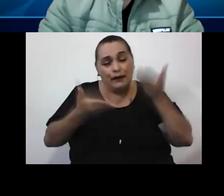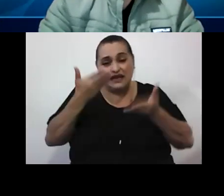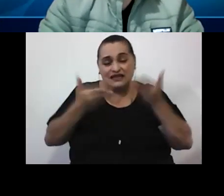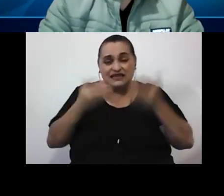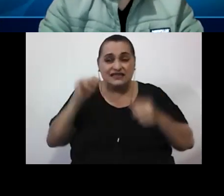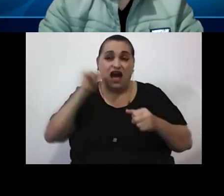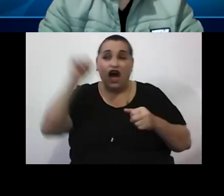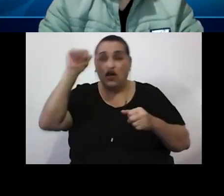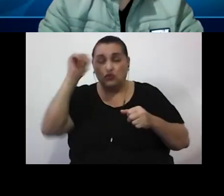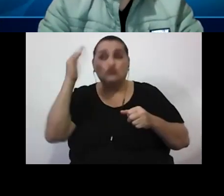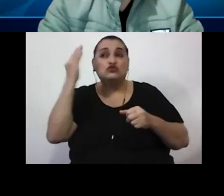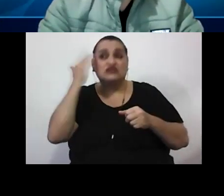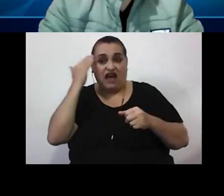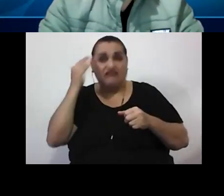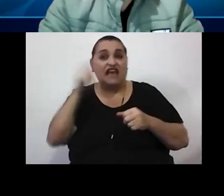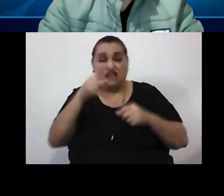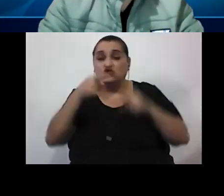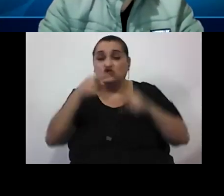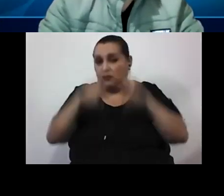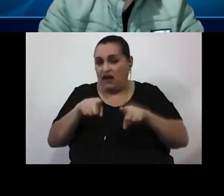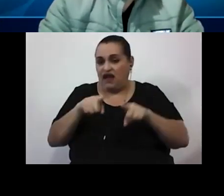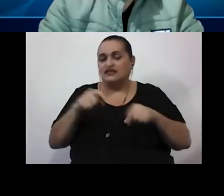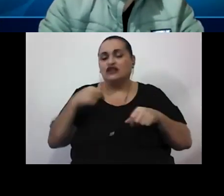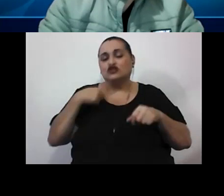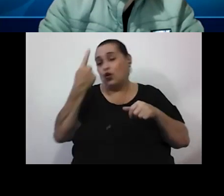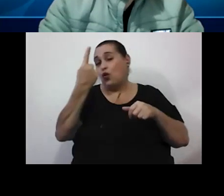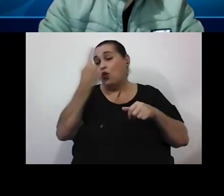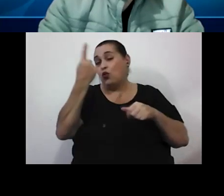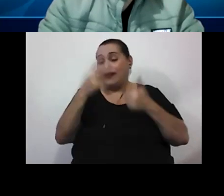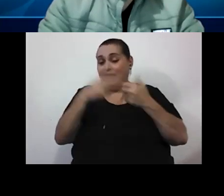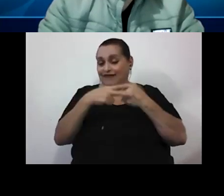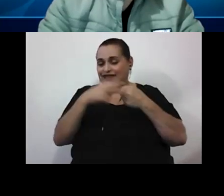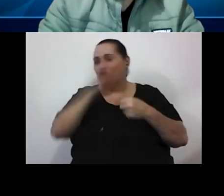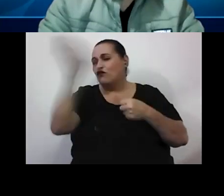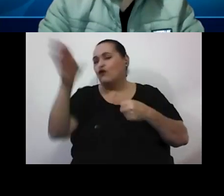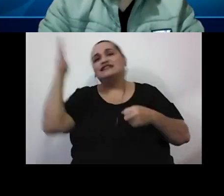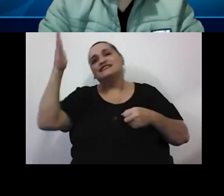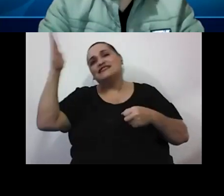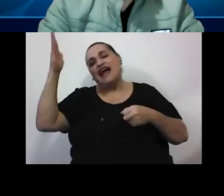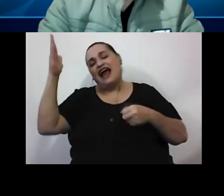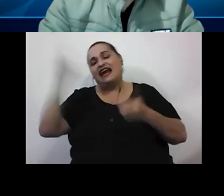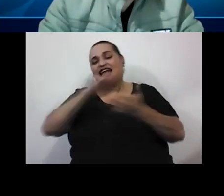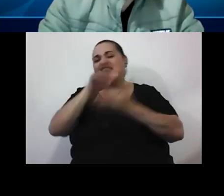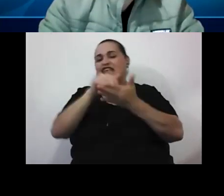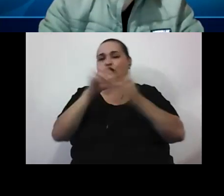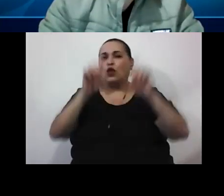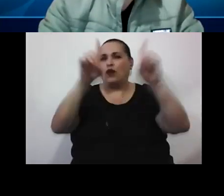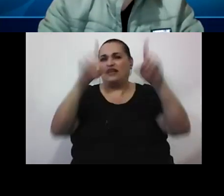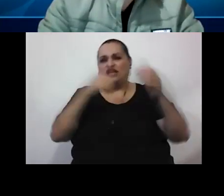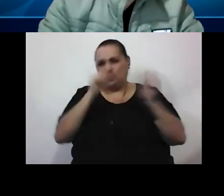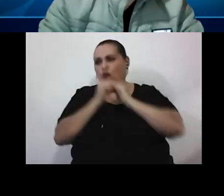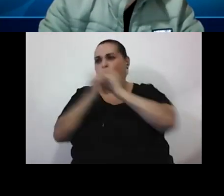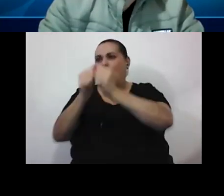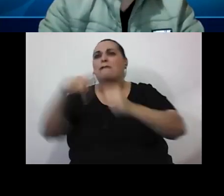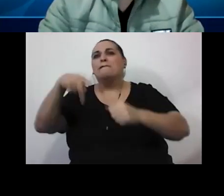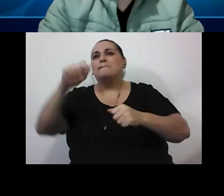adultos alrededor saben que eso está pasando. Una vez fui a dar una charla en un centro educativo y iba yo con el PAN y con la policía, iba